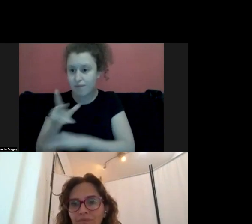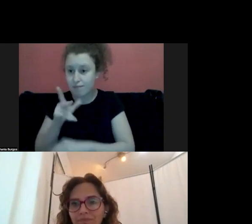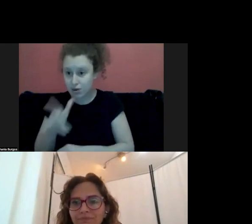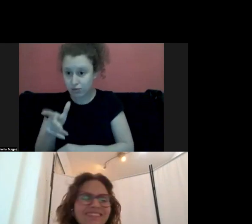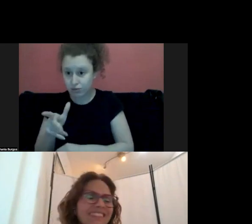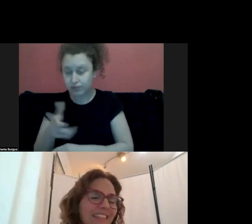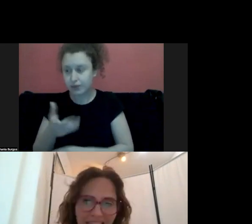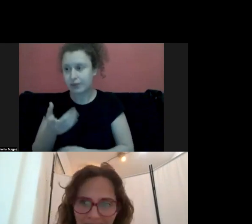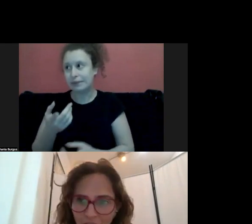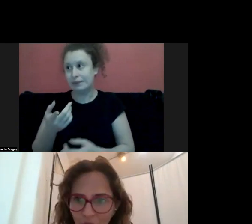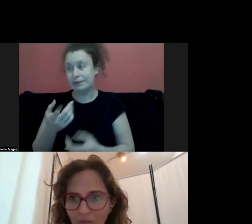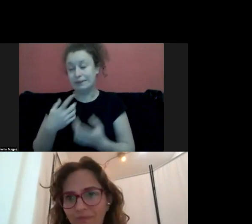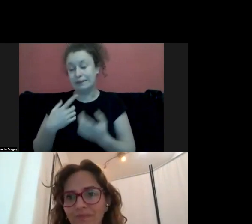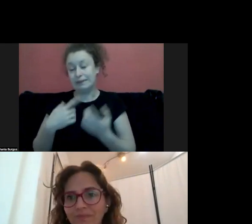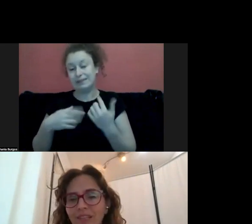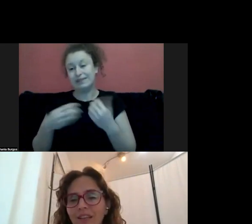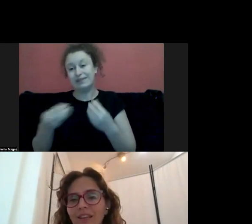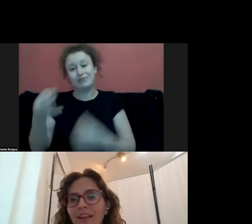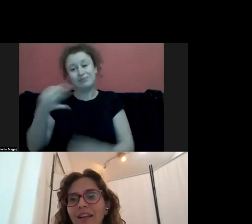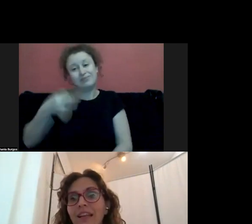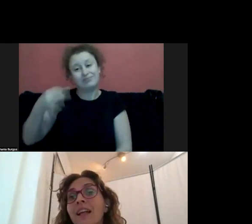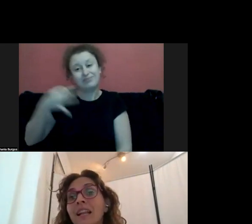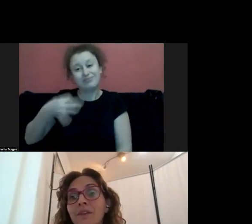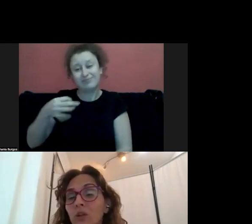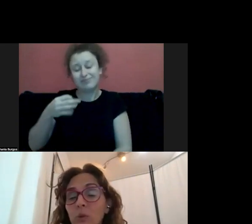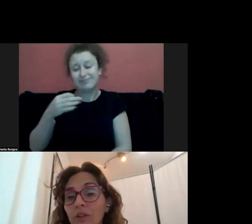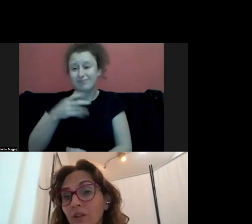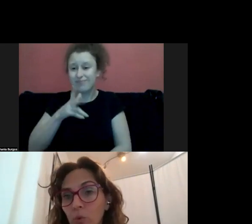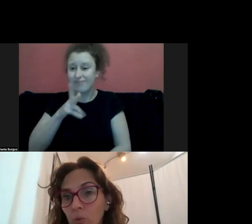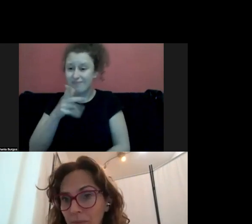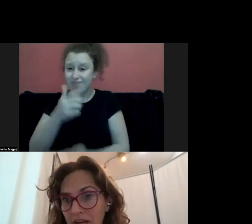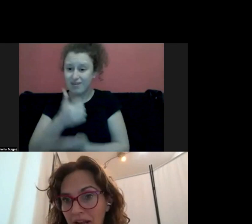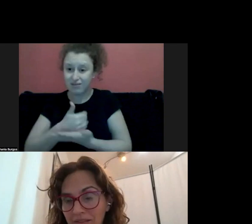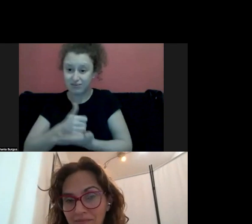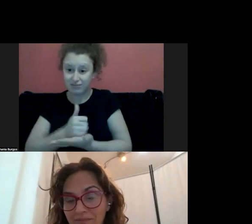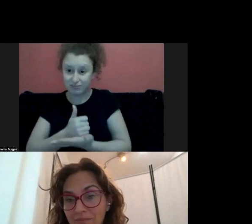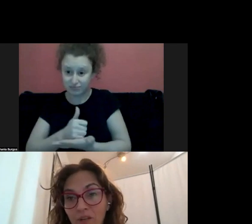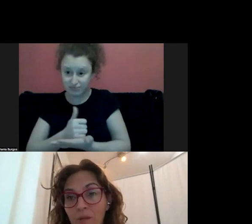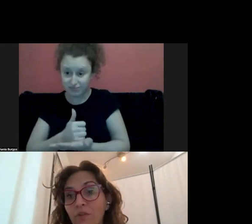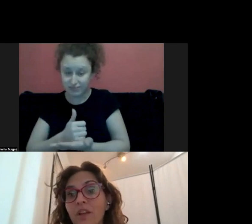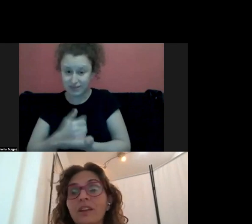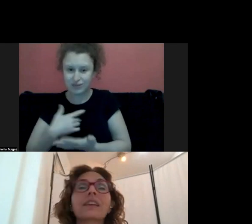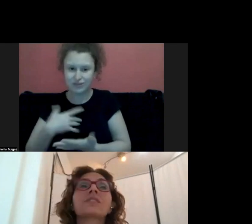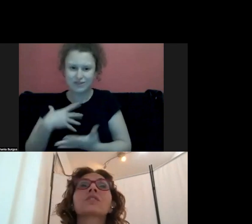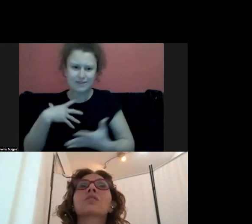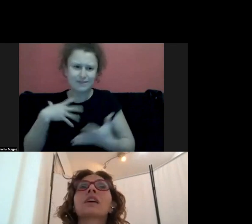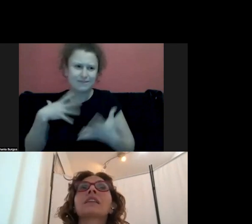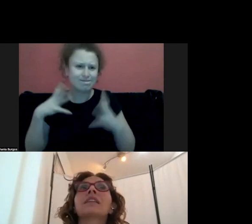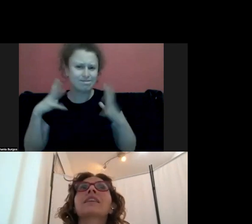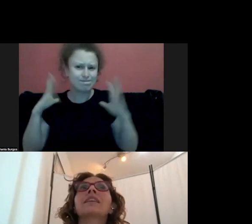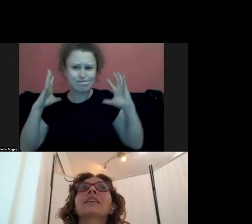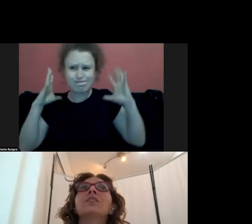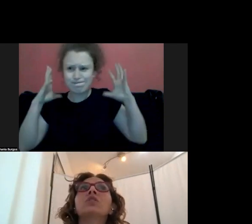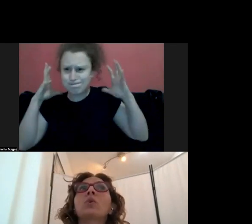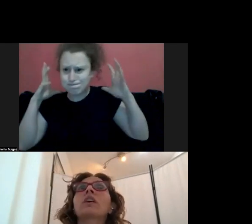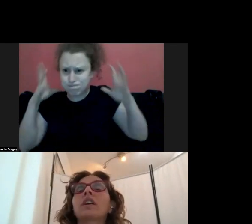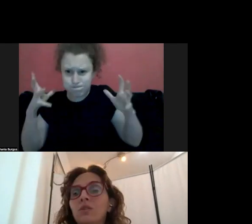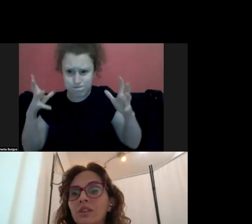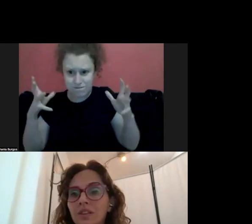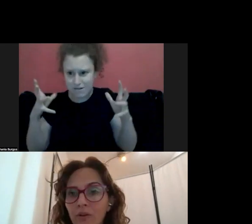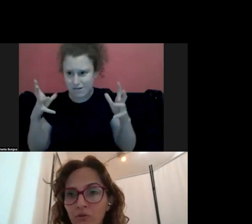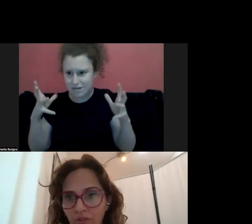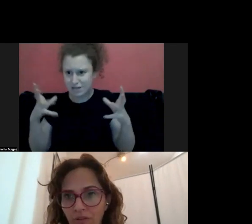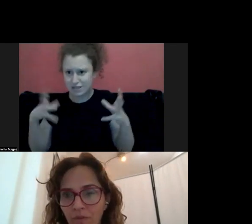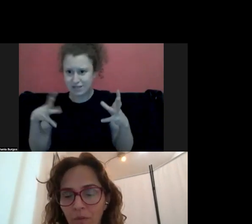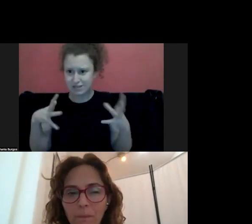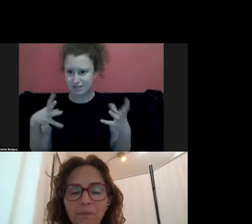mundo, tanto, que de la rabia que tuve dentro tuve que parar para poder gestionar y digerir todo aquello